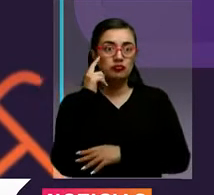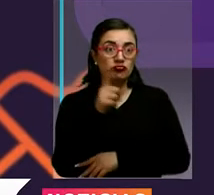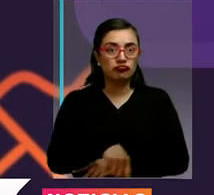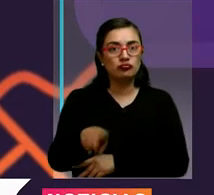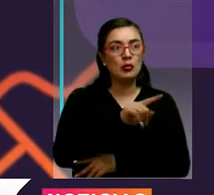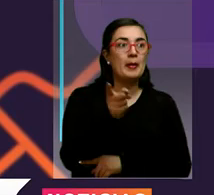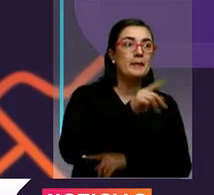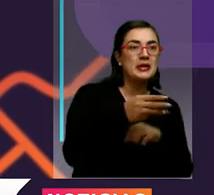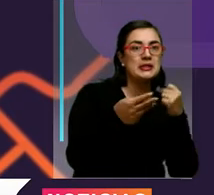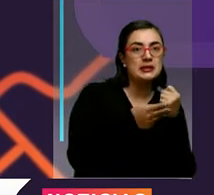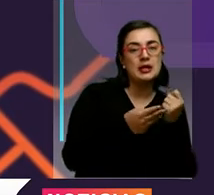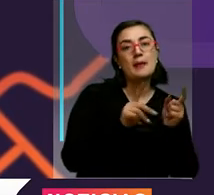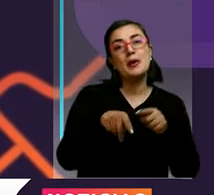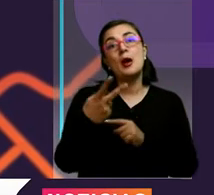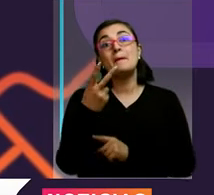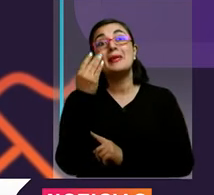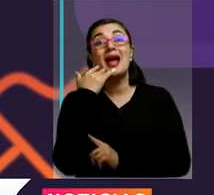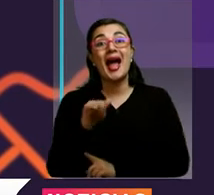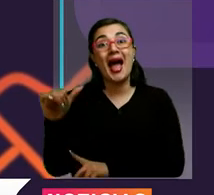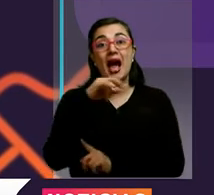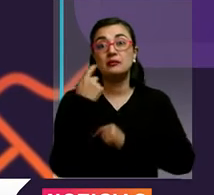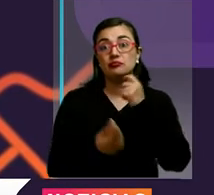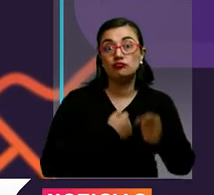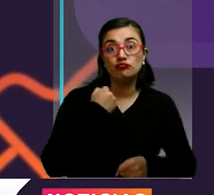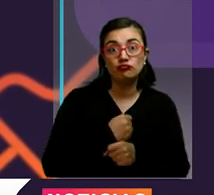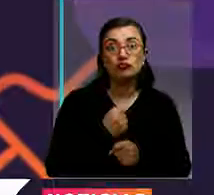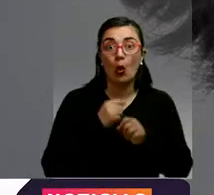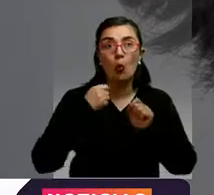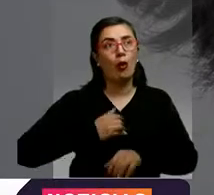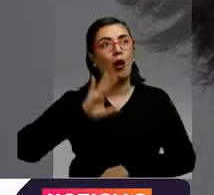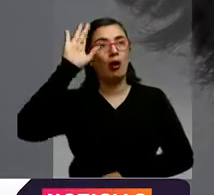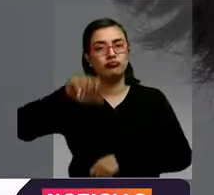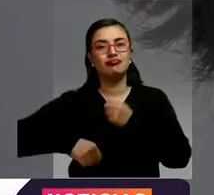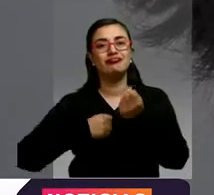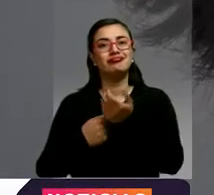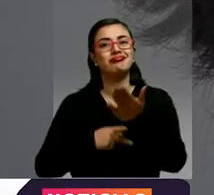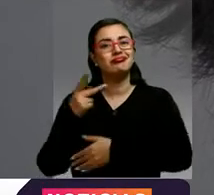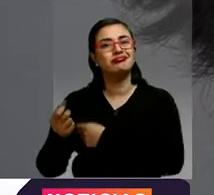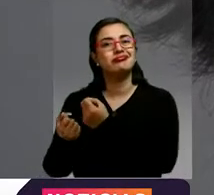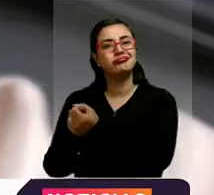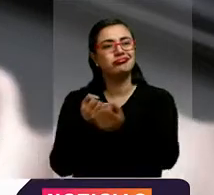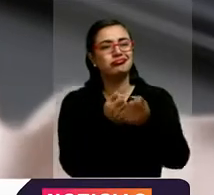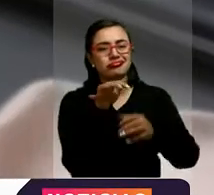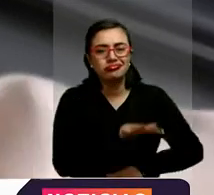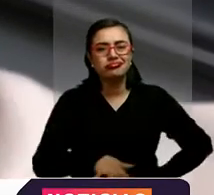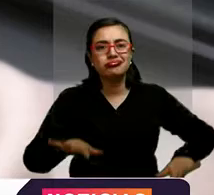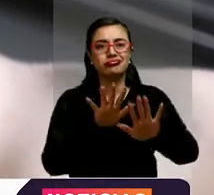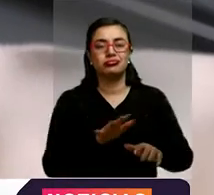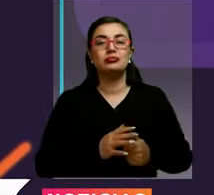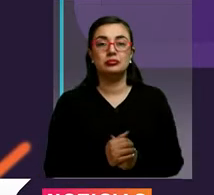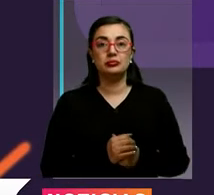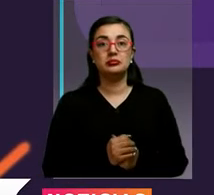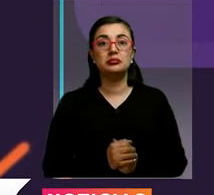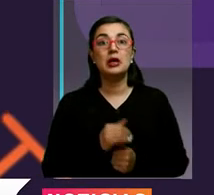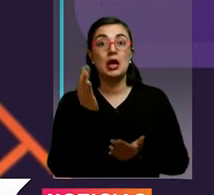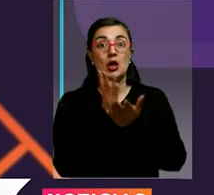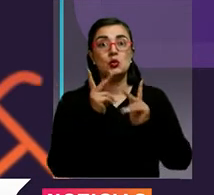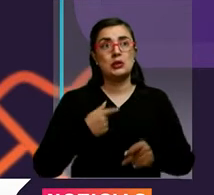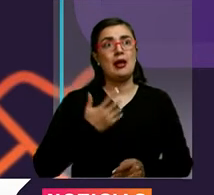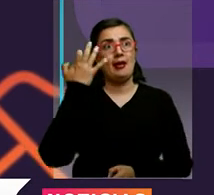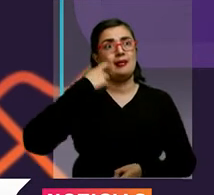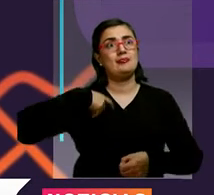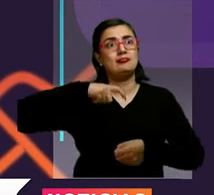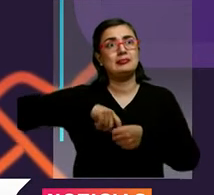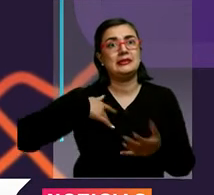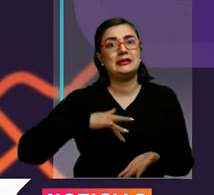como 20.000 mujeres emprendedoras, podrán beneficiarse del proyecto que llegará a municipios de todo el país. Los estudiantes que quieran participar podrán